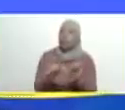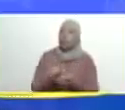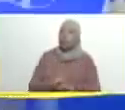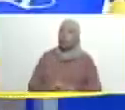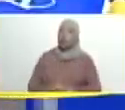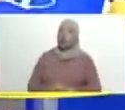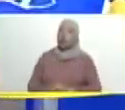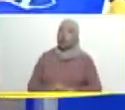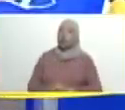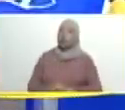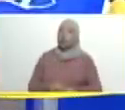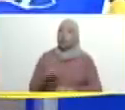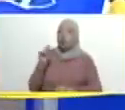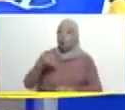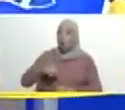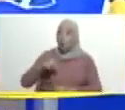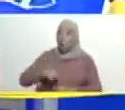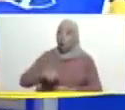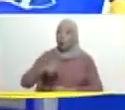Esta declaración